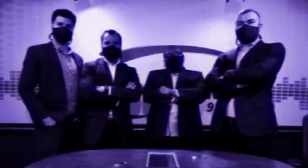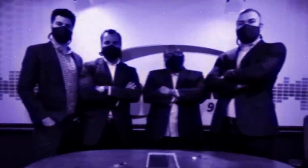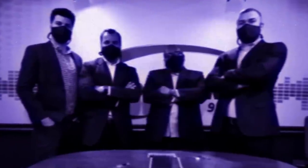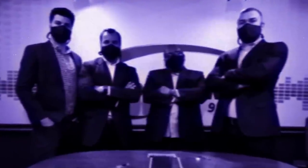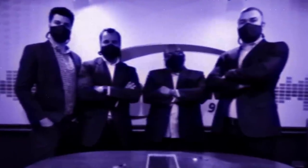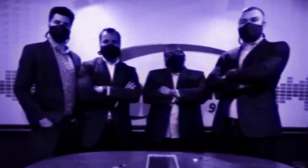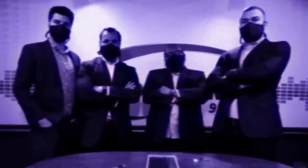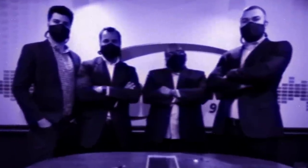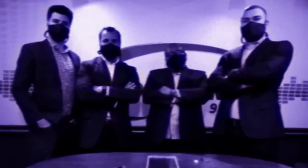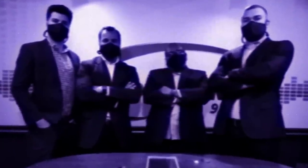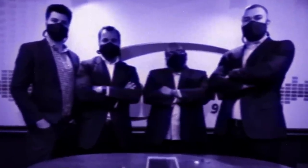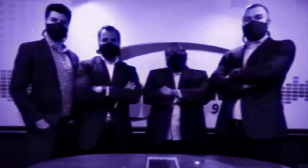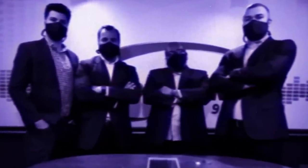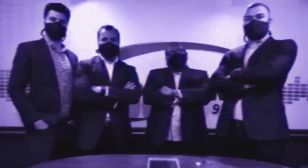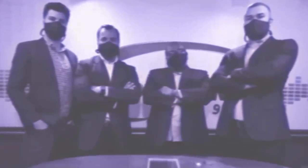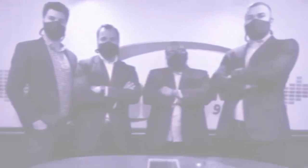Aquí